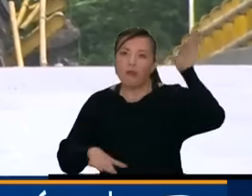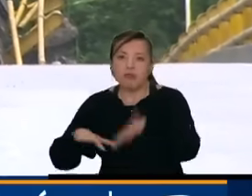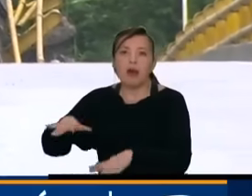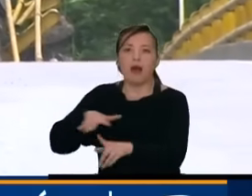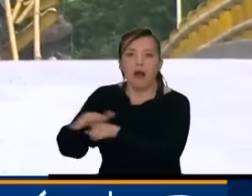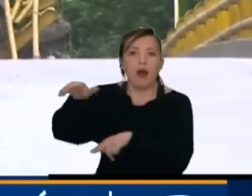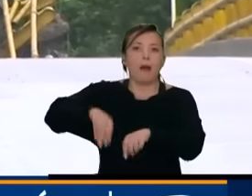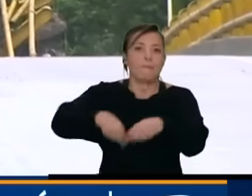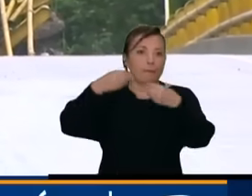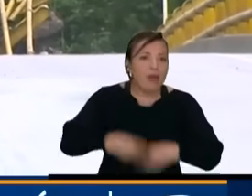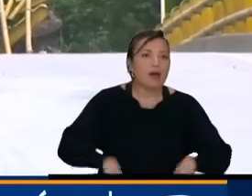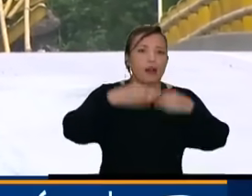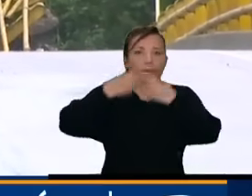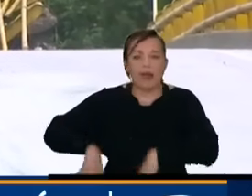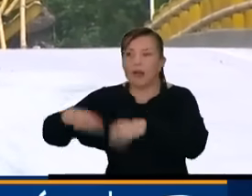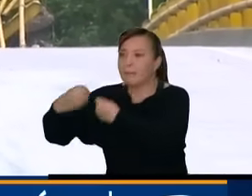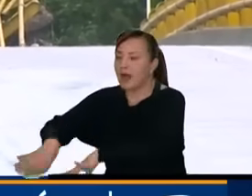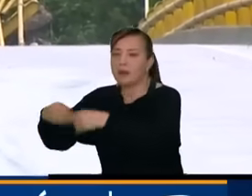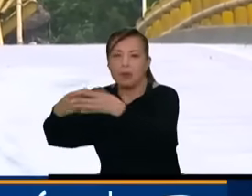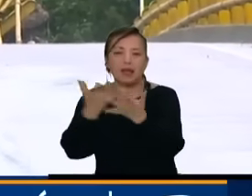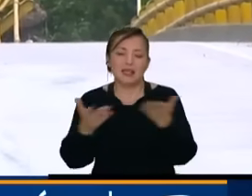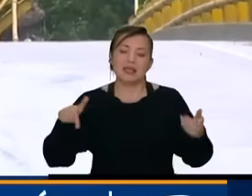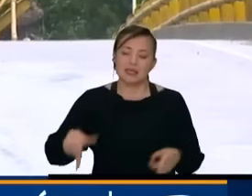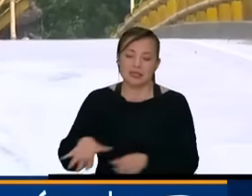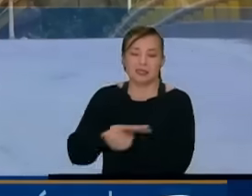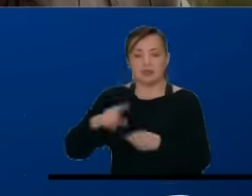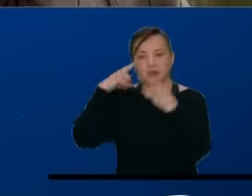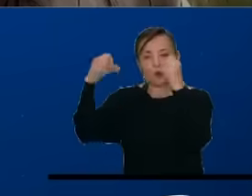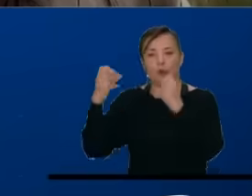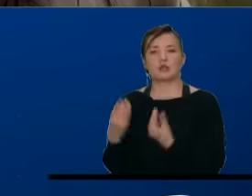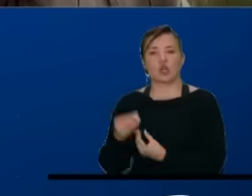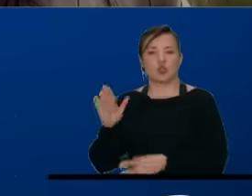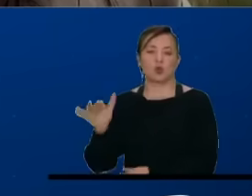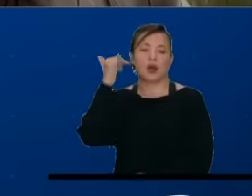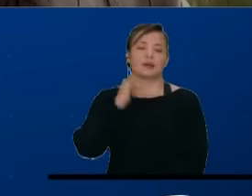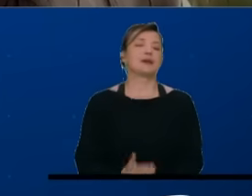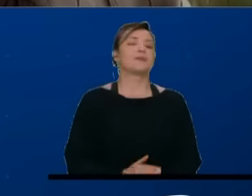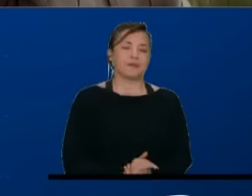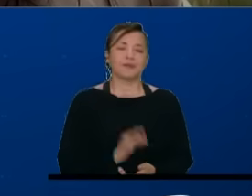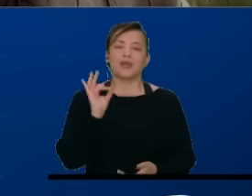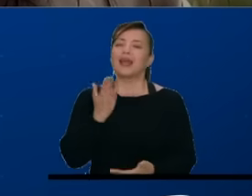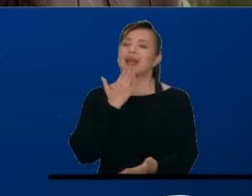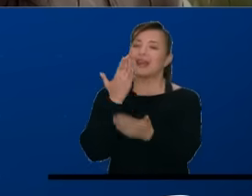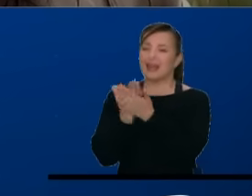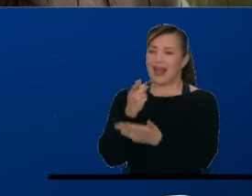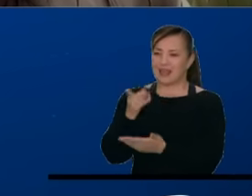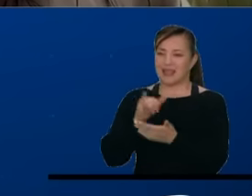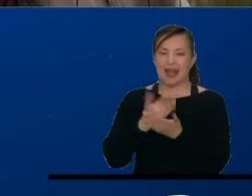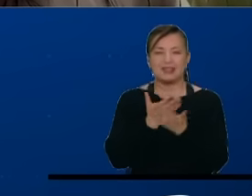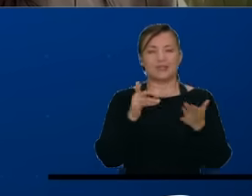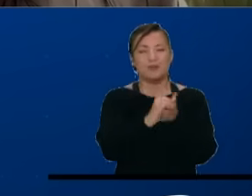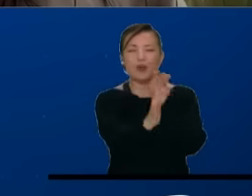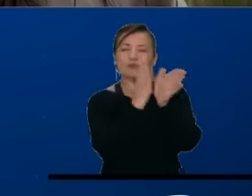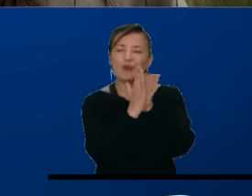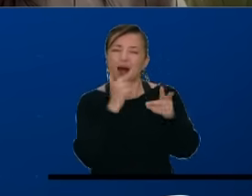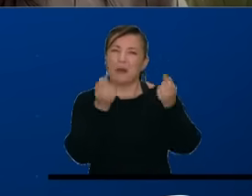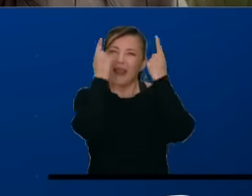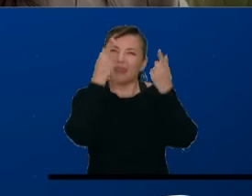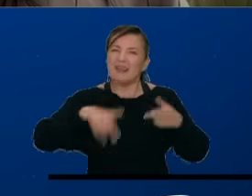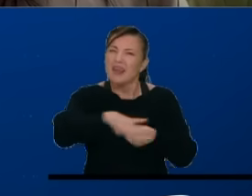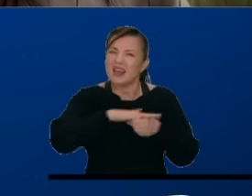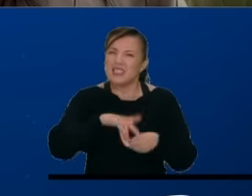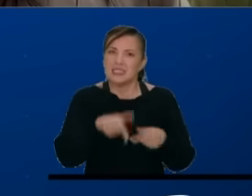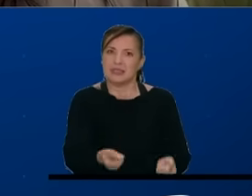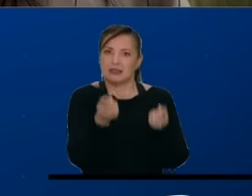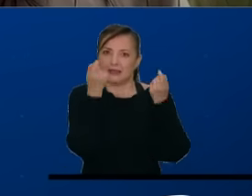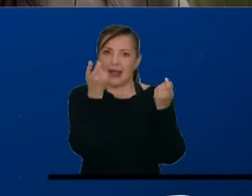es una preocupación grande que tenemos en el departamento de Casanare. Pues gobernador, gracias por su tiempo aquí en Noticias Caracol para ayudarnos a entender la magnitud de